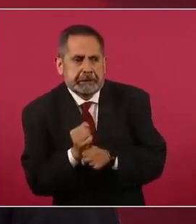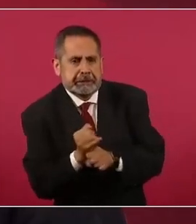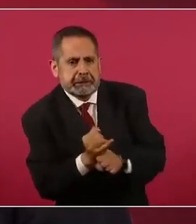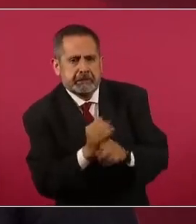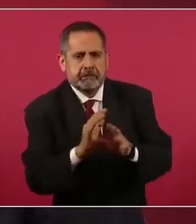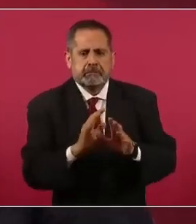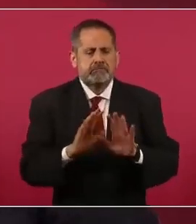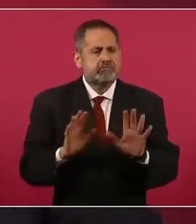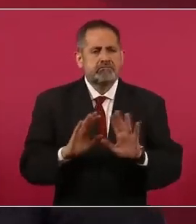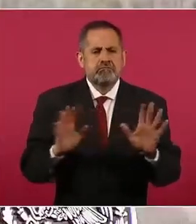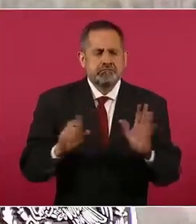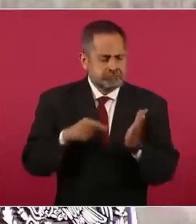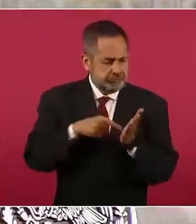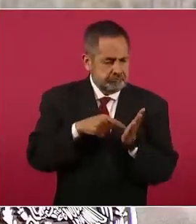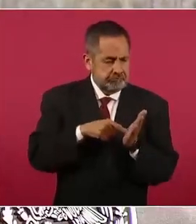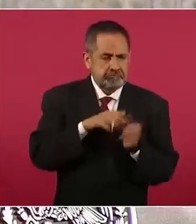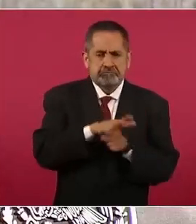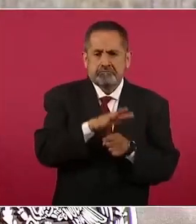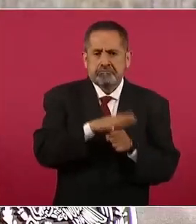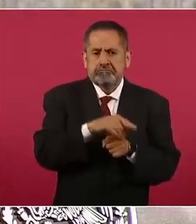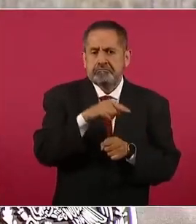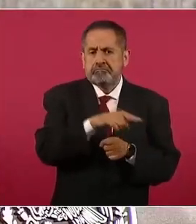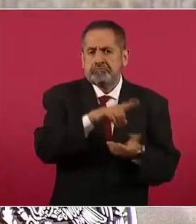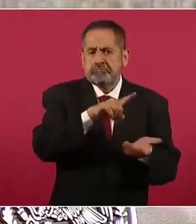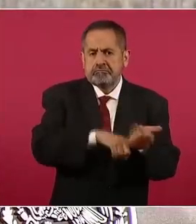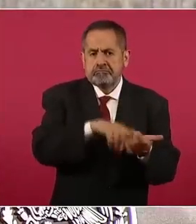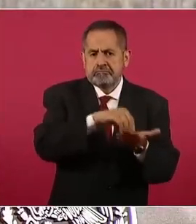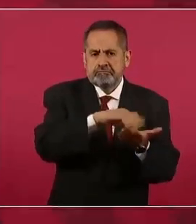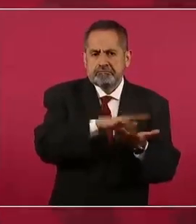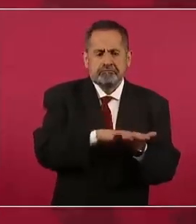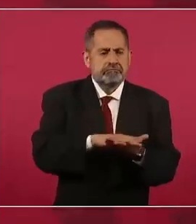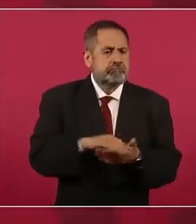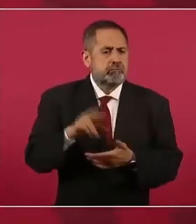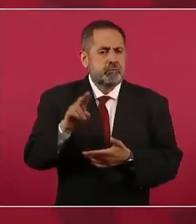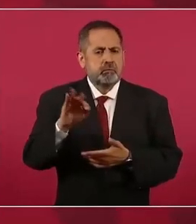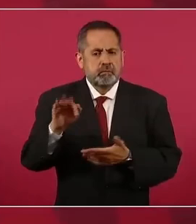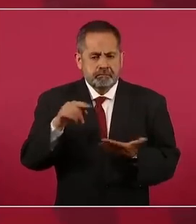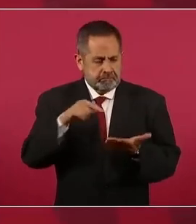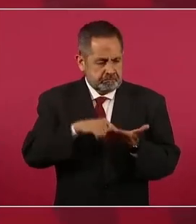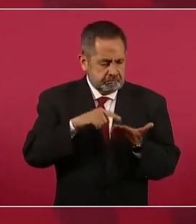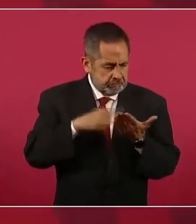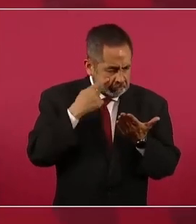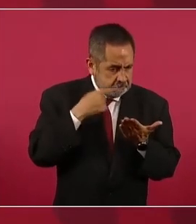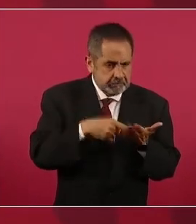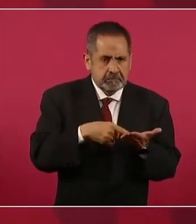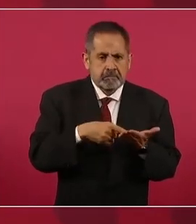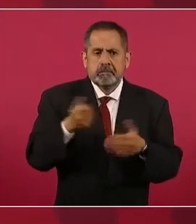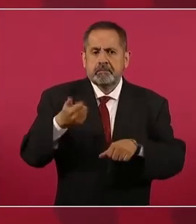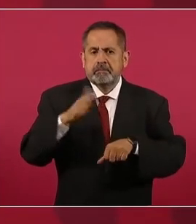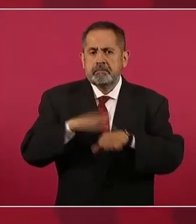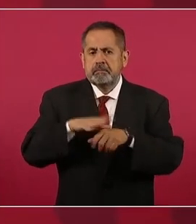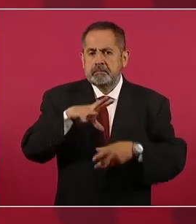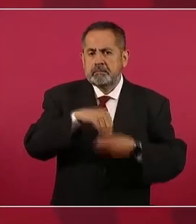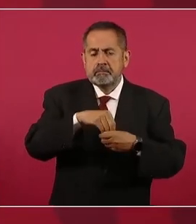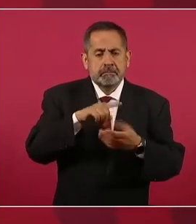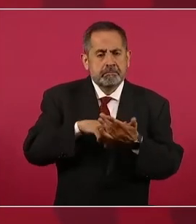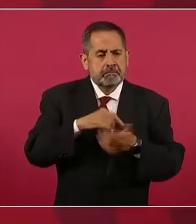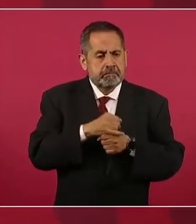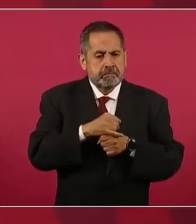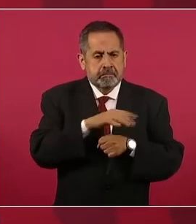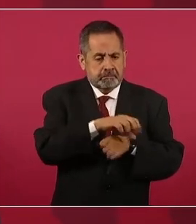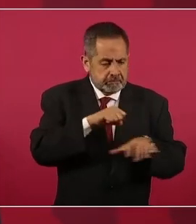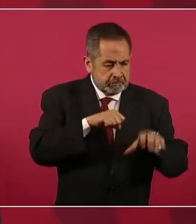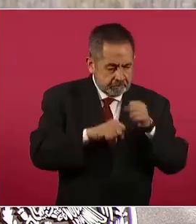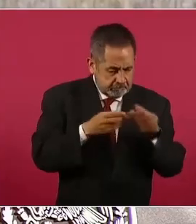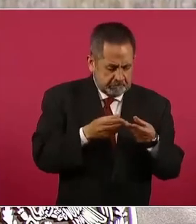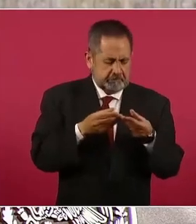de información que provenga del sistema financiero, sino de la administración pública. Es